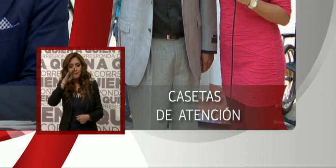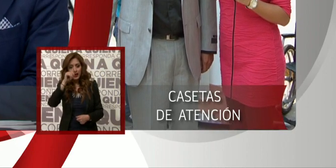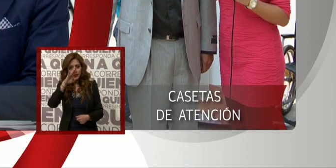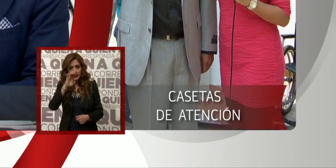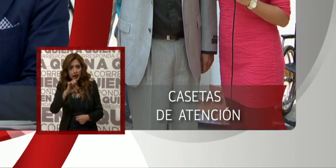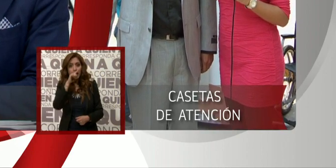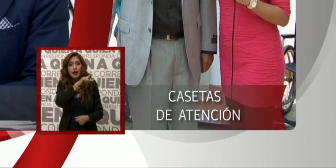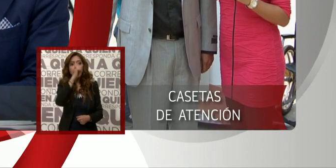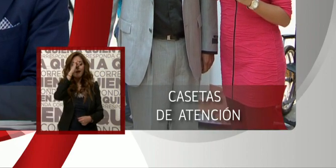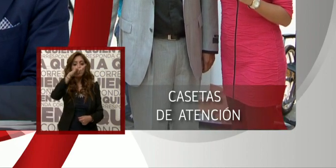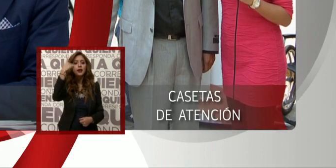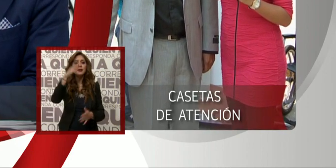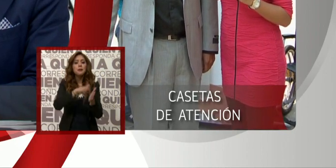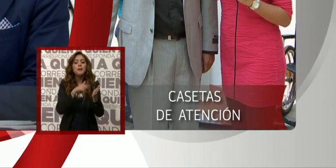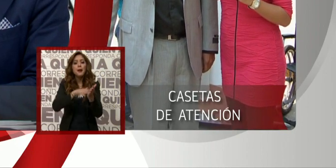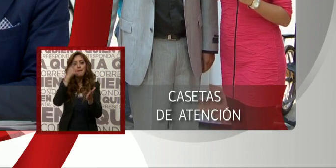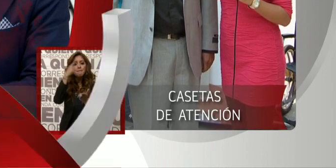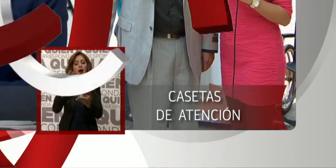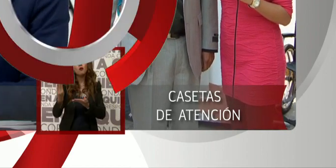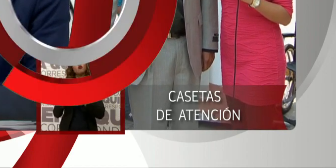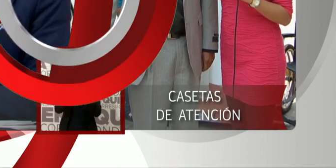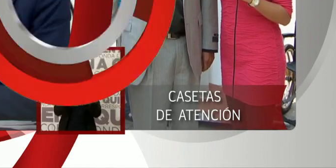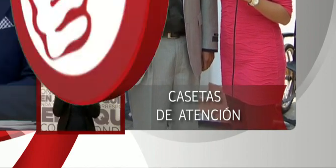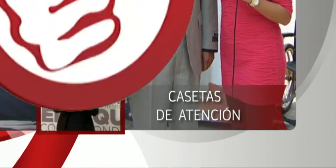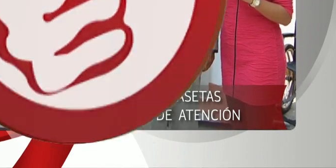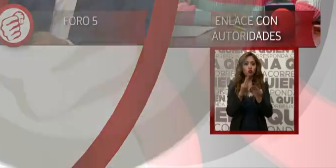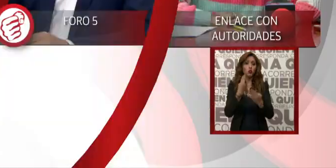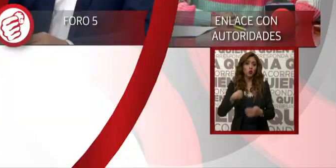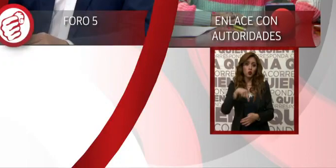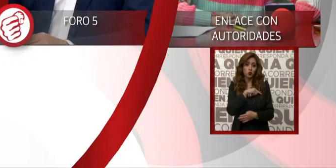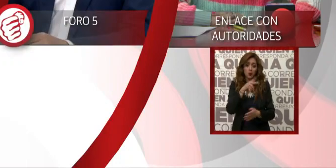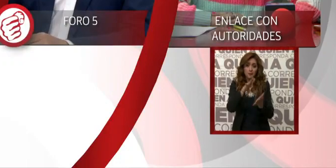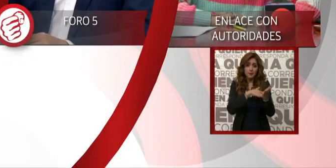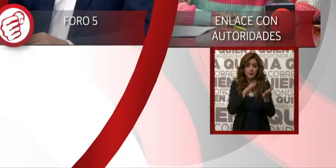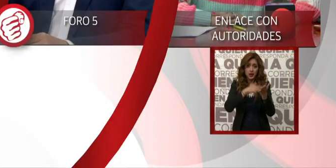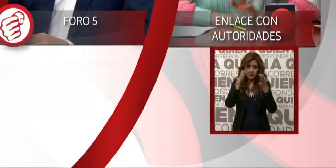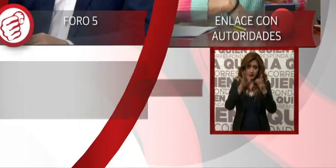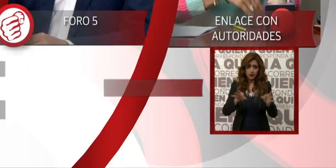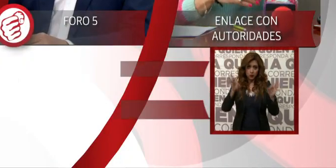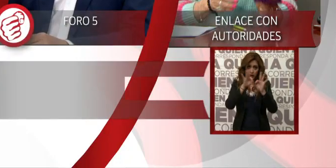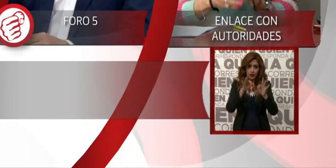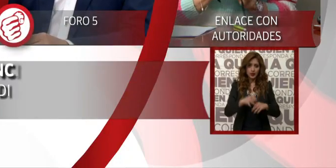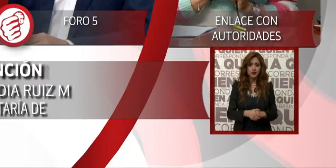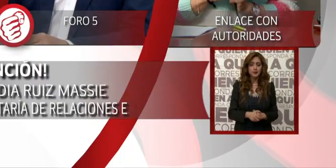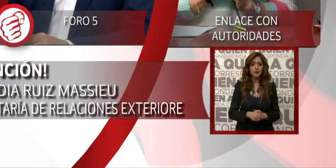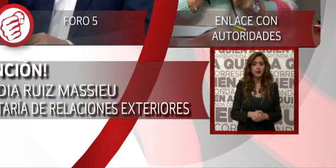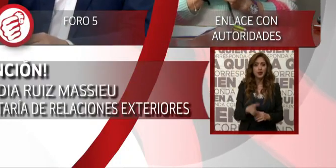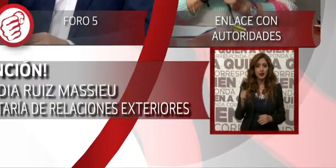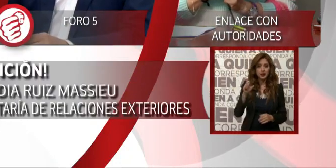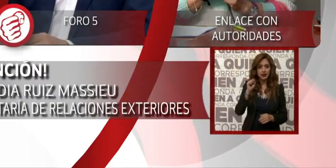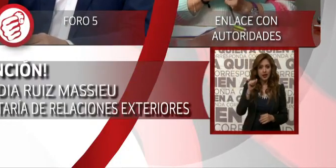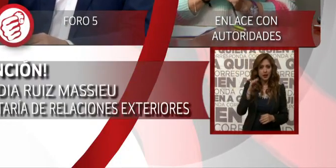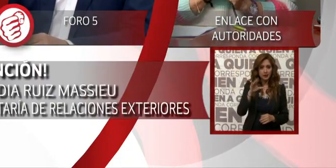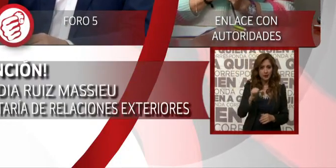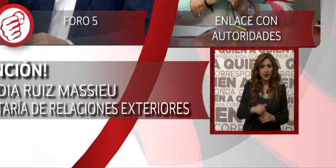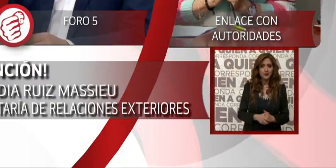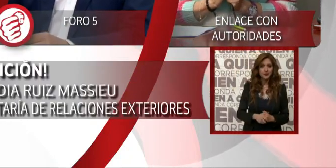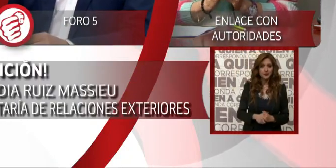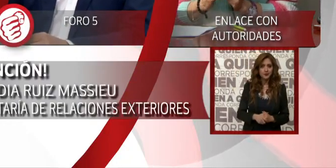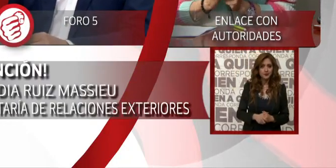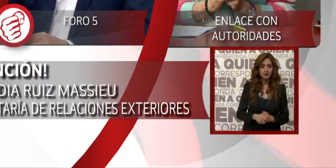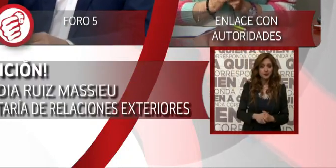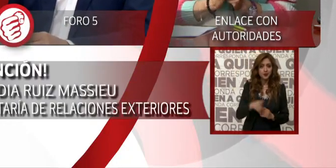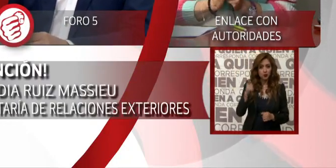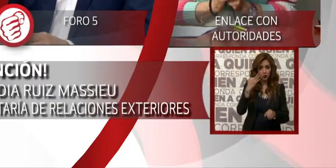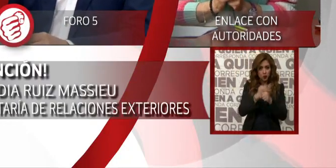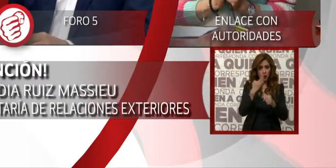los trámites para que podamos sustentar los documentos básicos. Samia. Señor. ¿Cómo estás? Muy bien, muchas gracias. ¿Cómo te